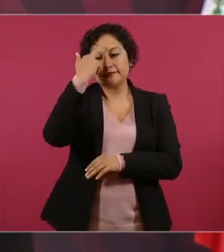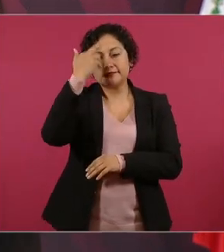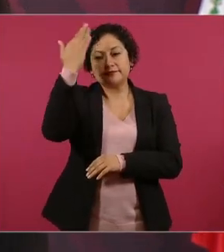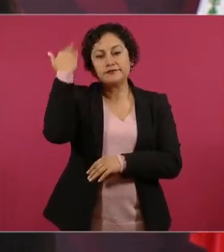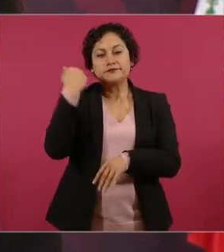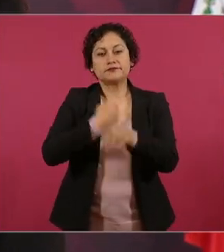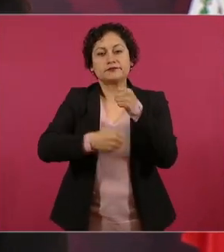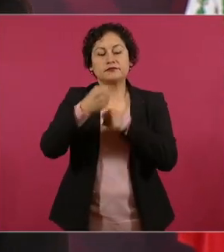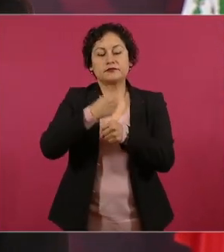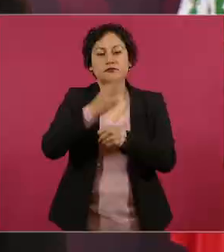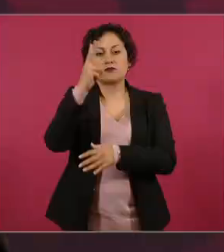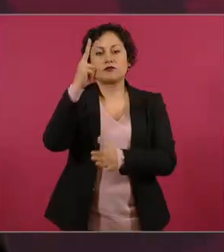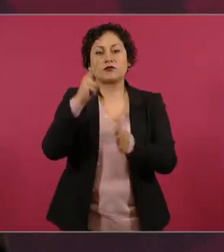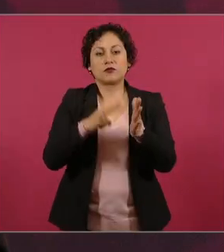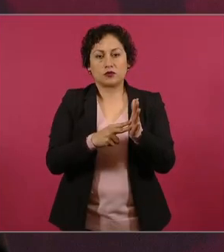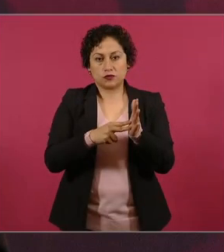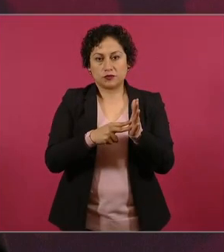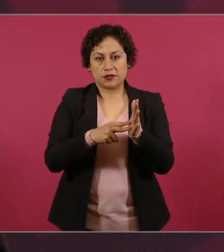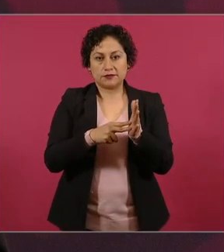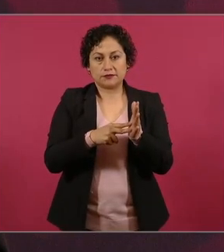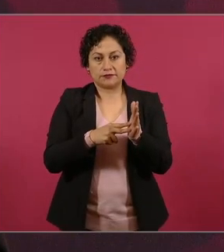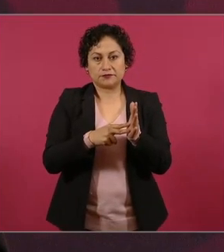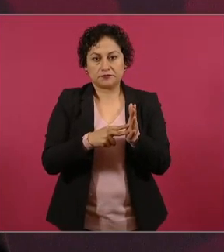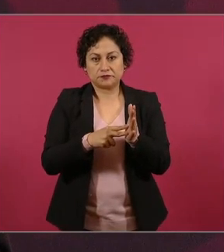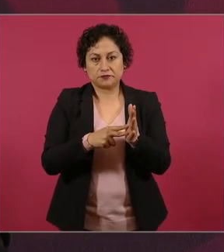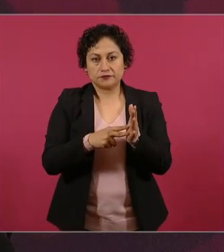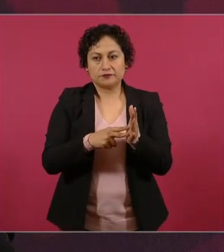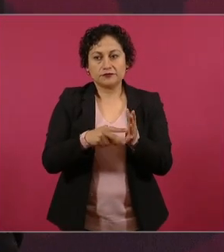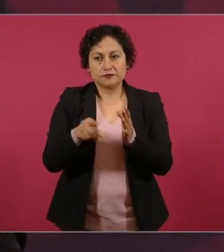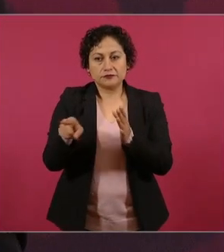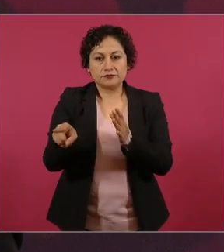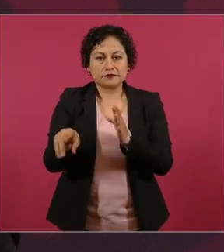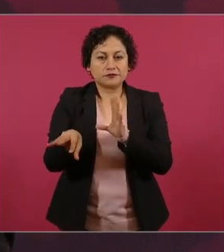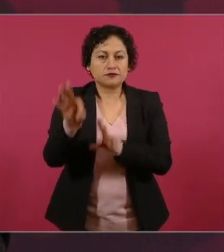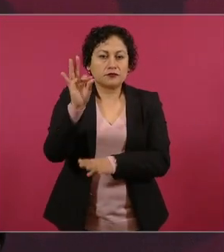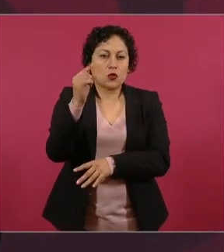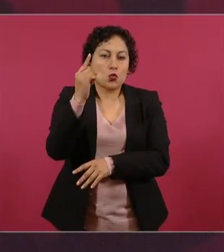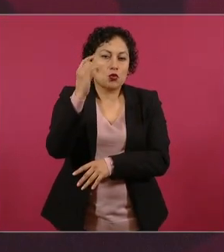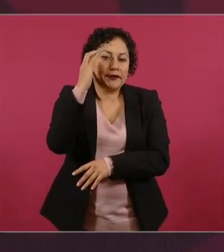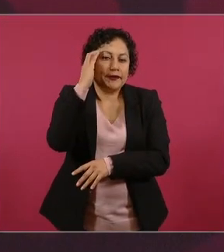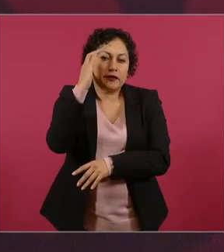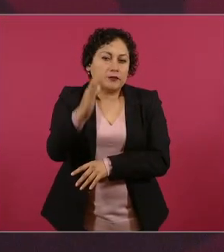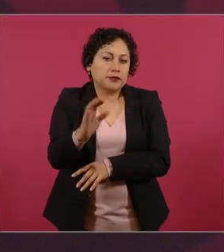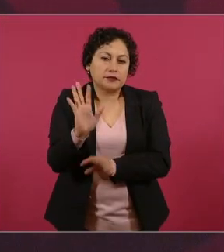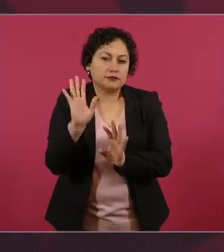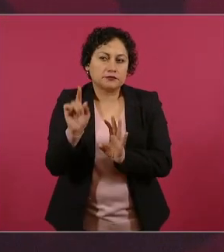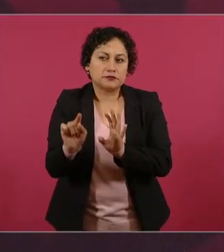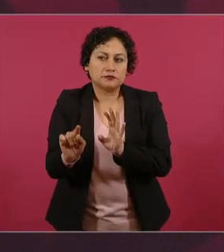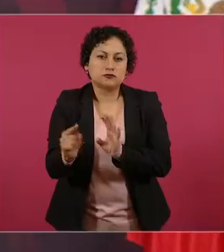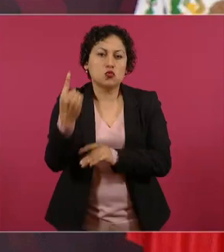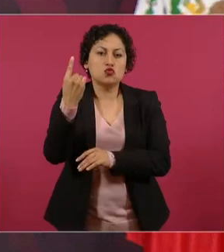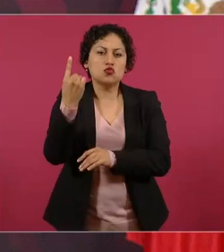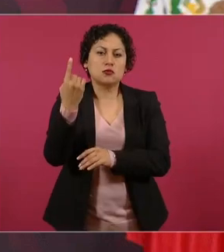en Milpalta, un delito, no homicidio, un delito diario,